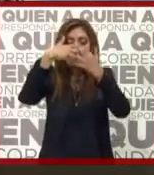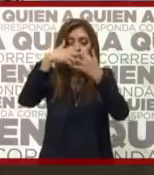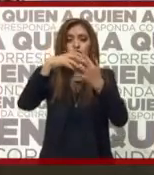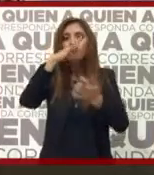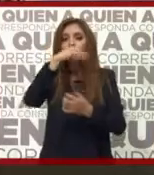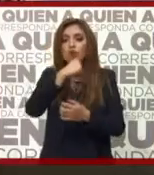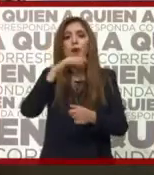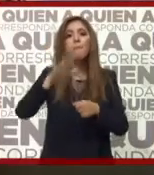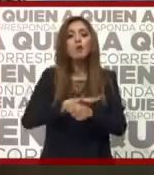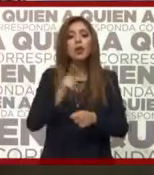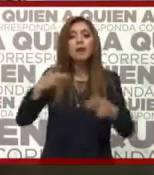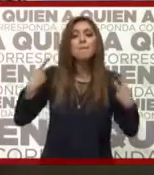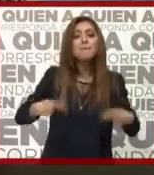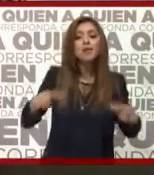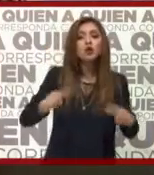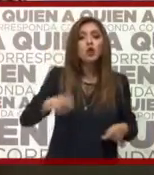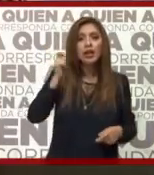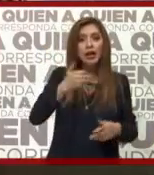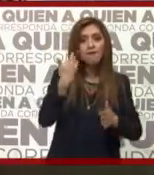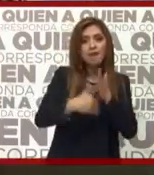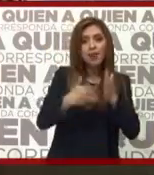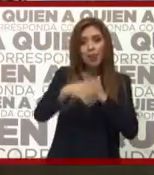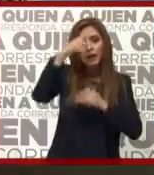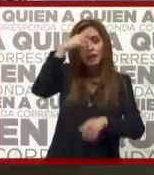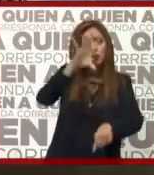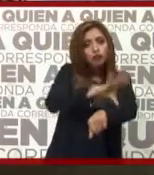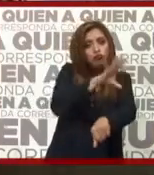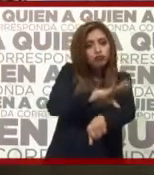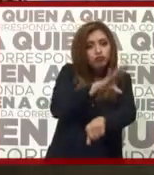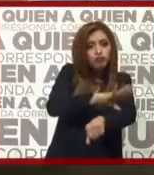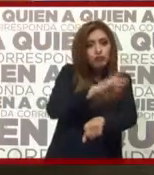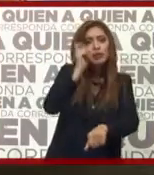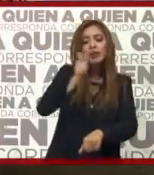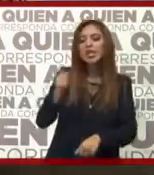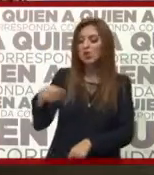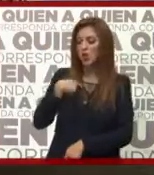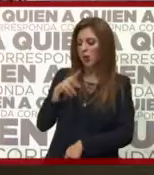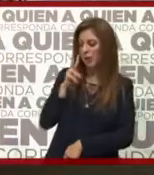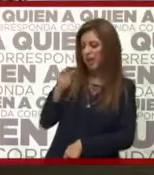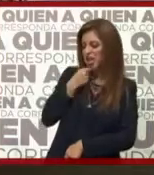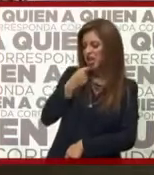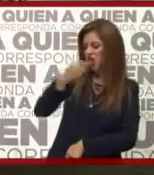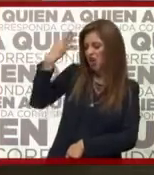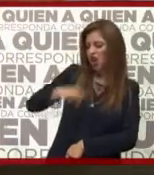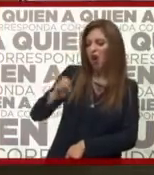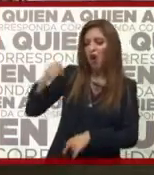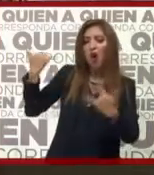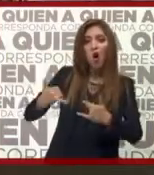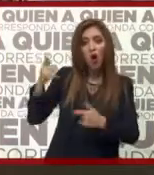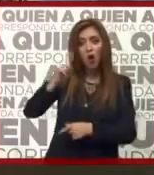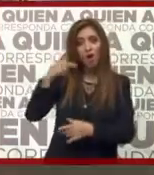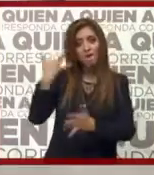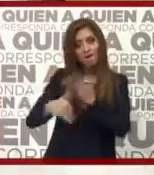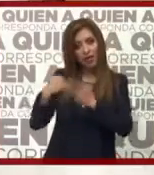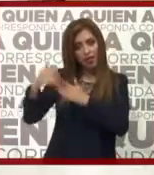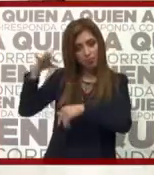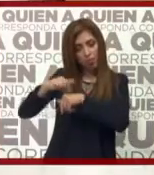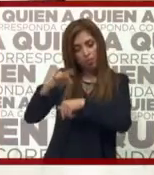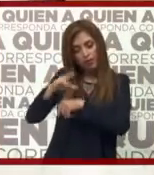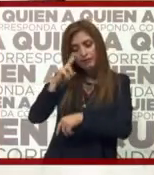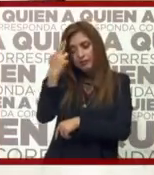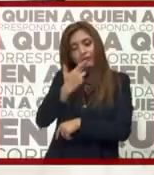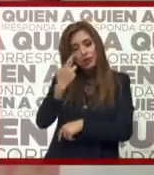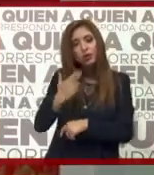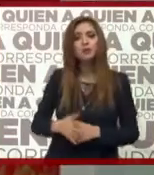en un agresor hay menos actividad eléctrica y muchas veces creemos que es un niño grosero maleducado y más bien que lo que está funcionando